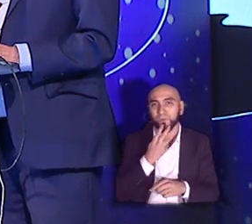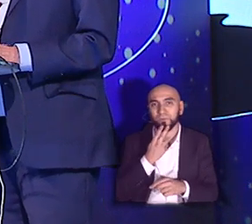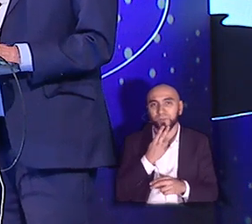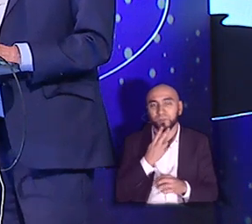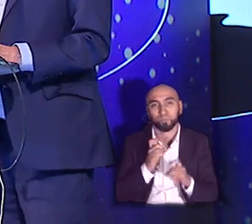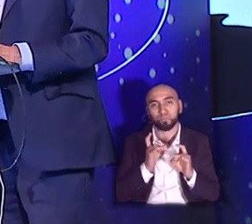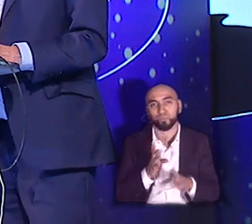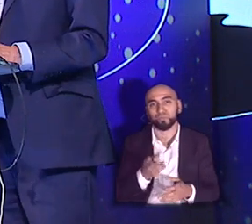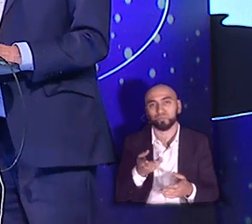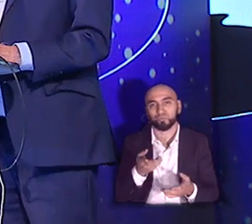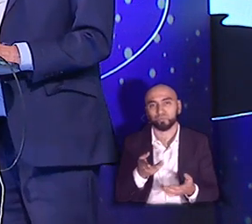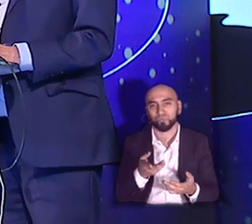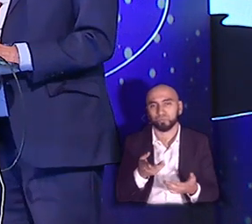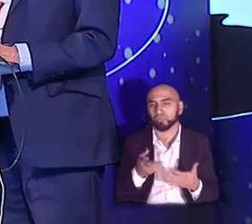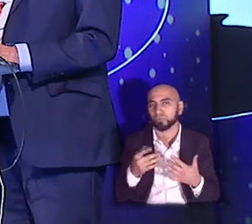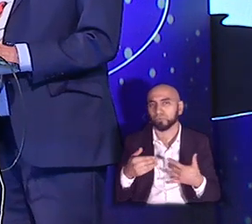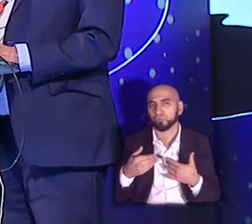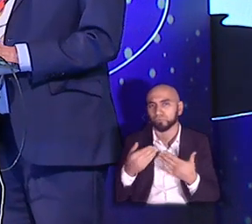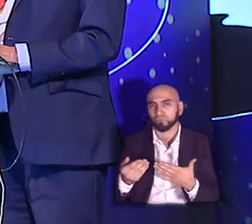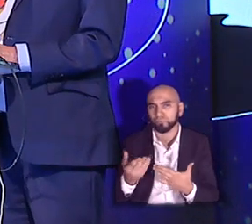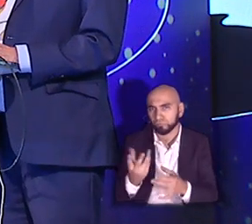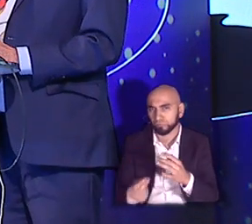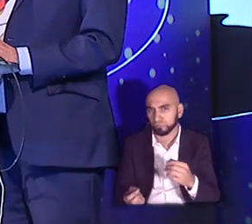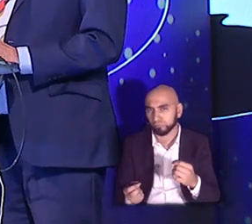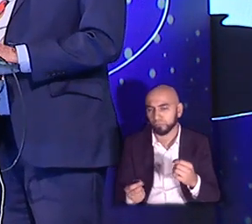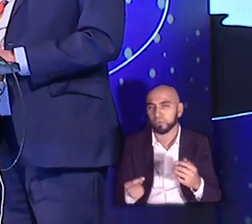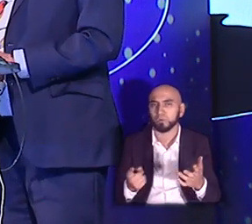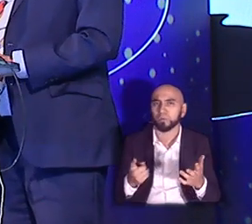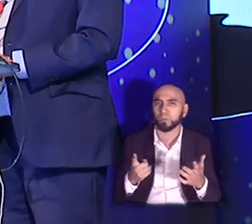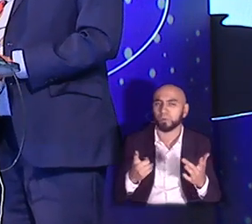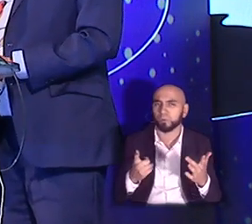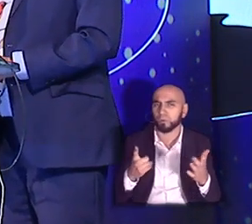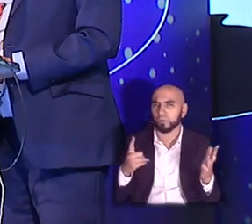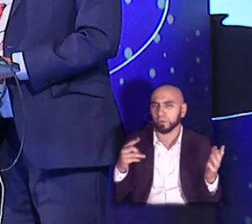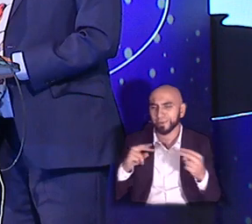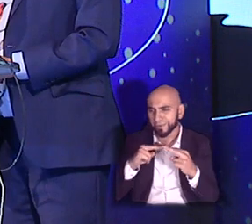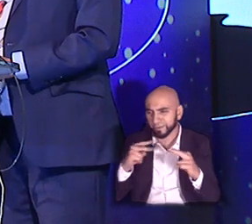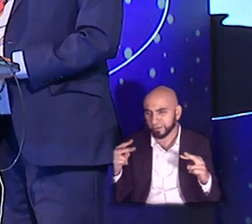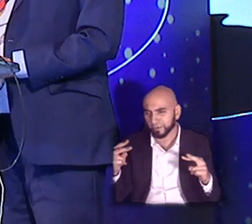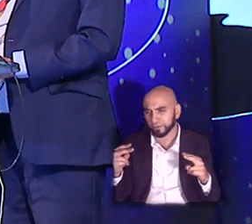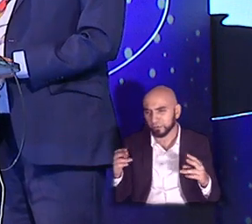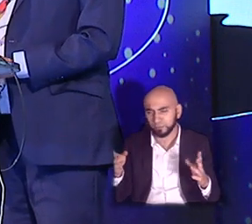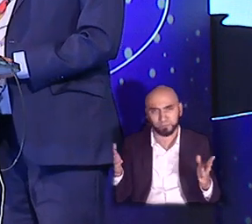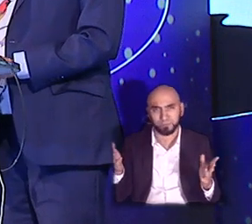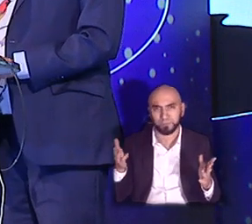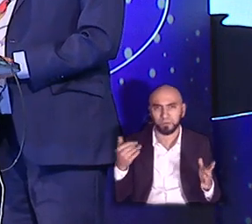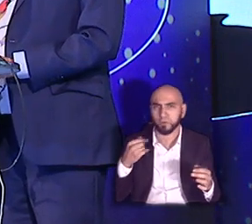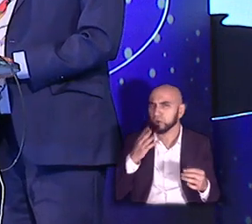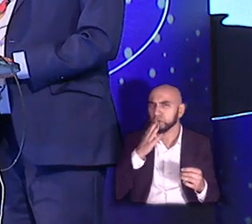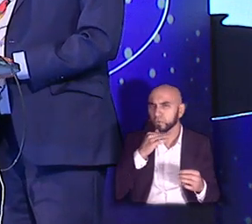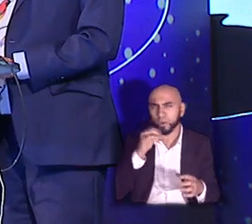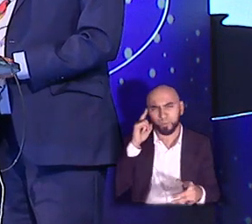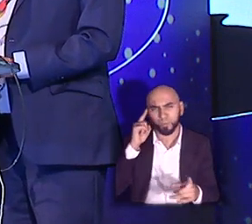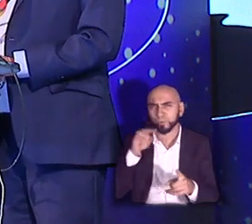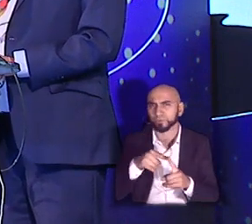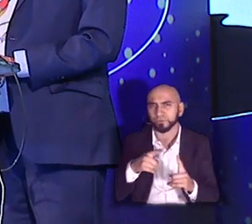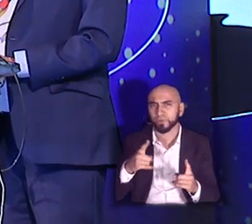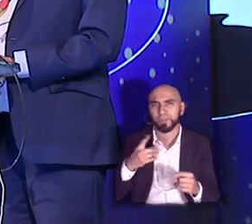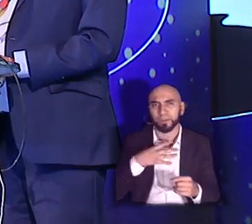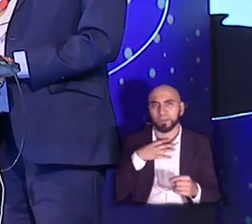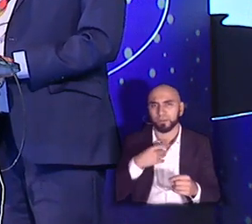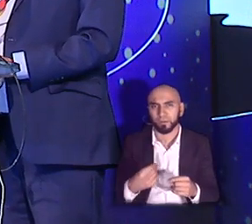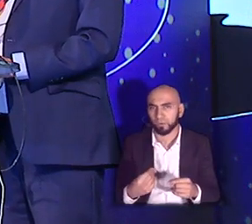actuar por nuestros genes, como el psicólogo Steven Pinker dijo, no tiene ninguna intención de tener niños, y si los